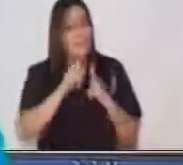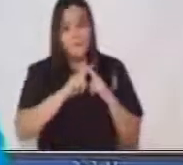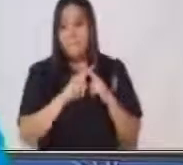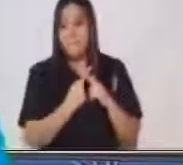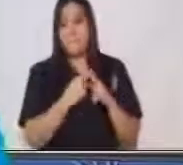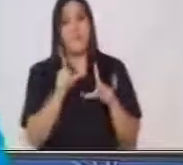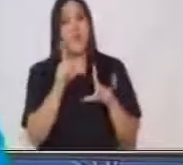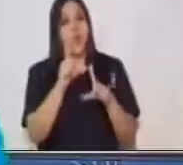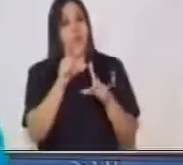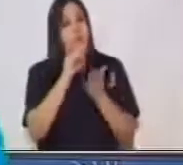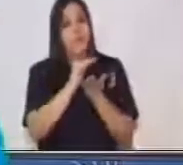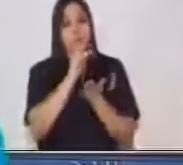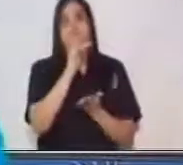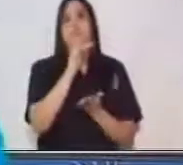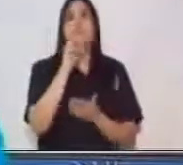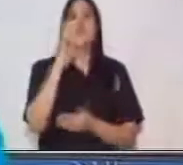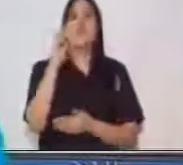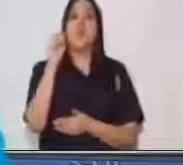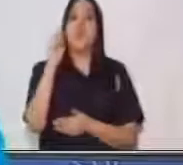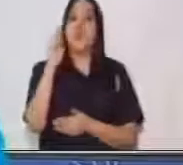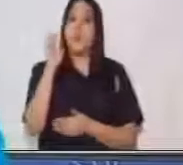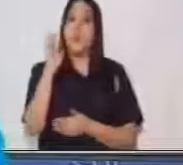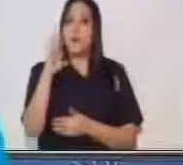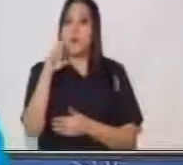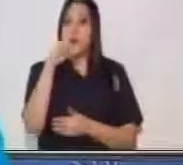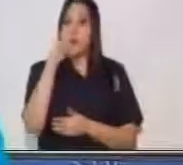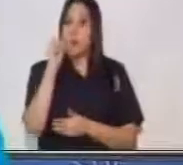mayúscula. Roberto